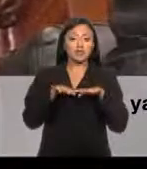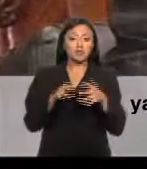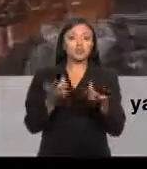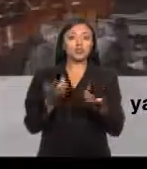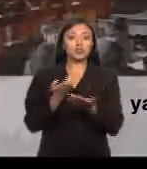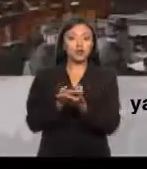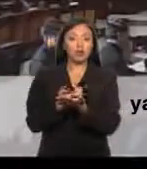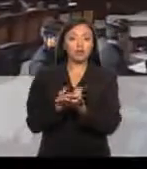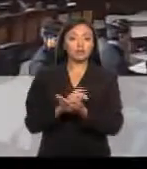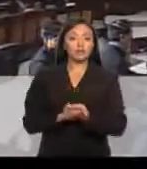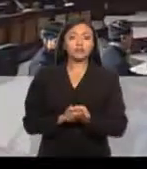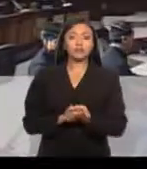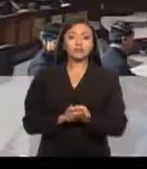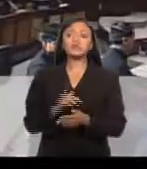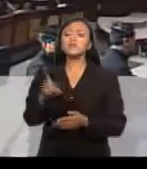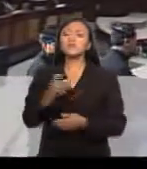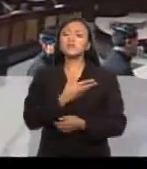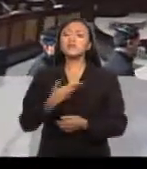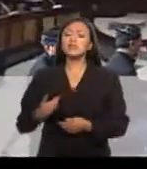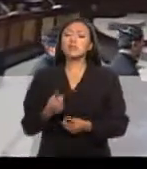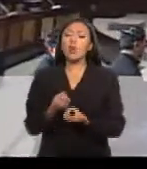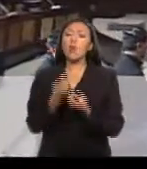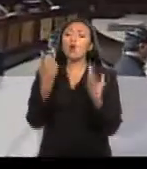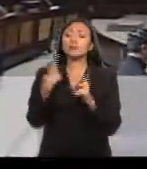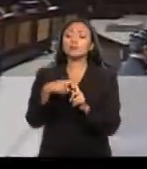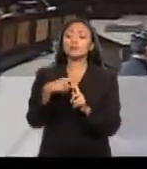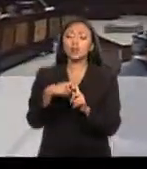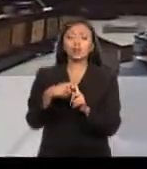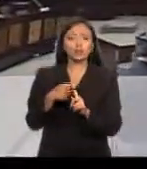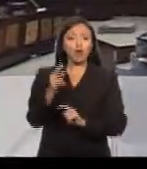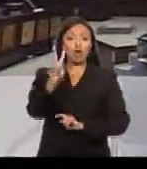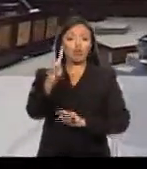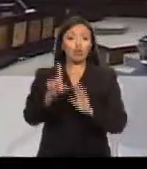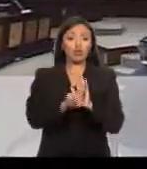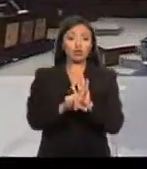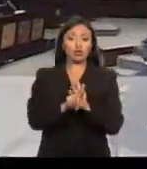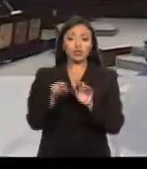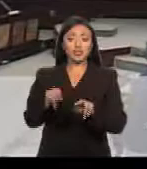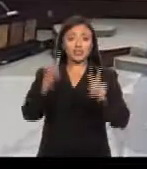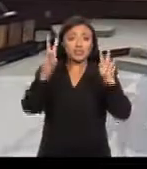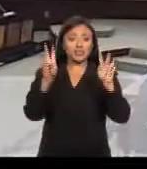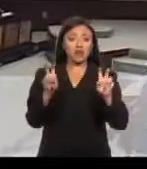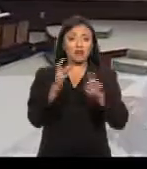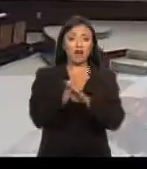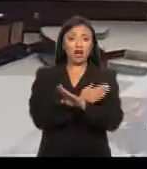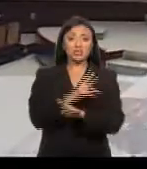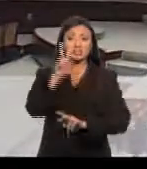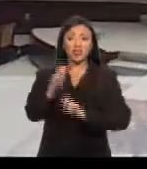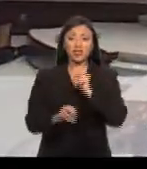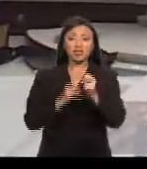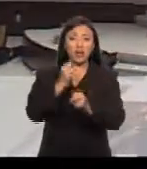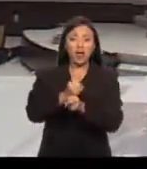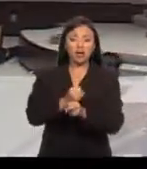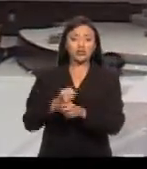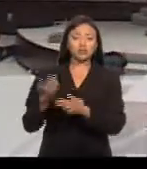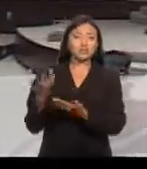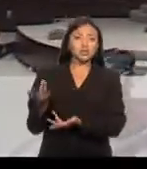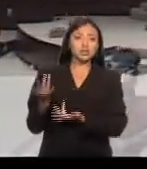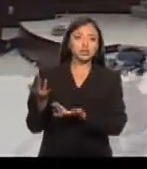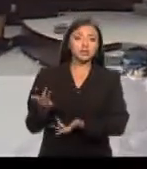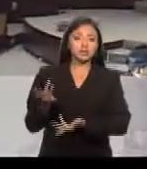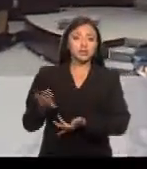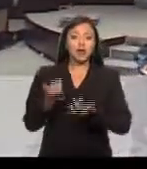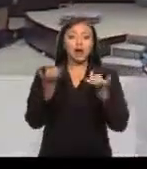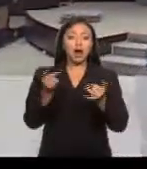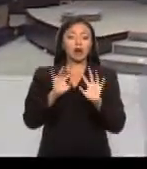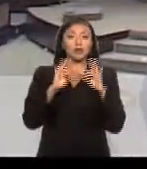estas prácticas perversas, es decir... Presidente Cordero, ¿cuánto favorece ahora estas dos leyes en un tema que estuvo estancado por más de 20 años? Es